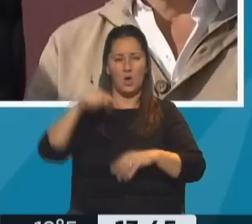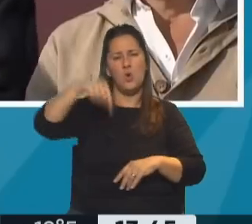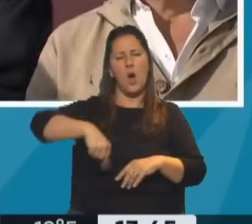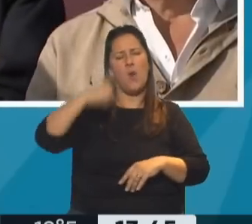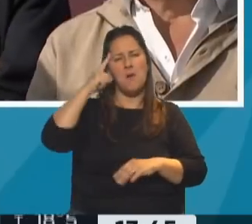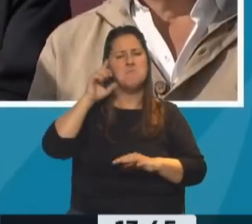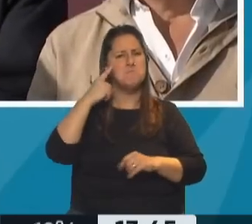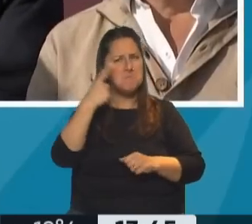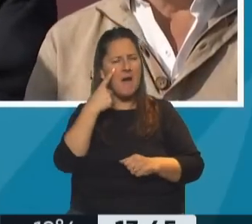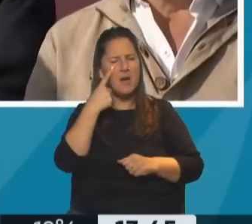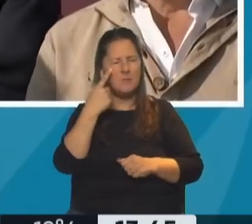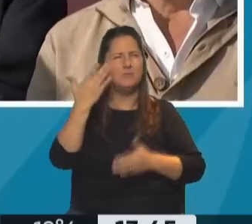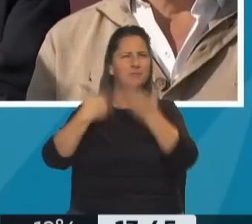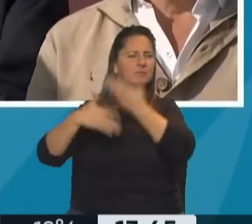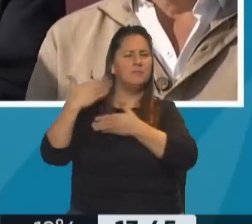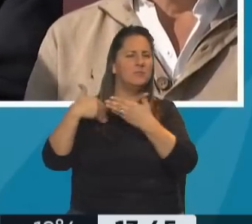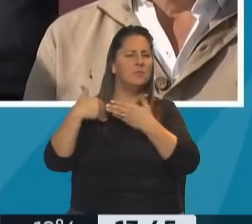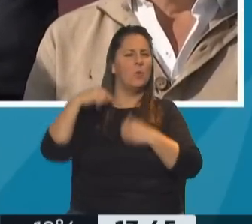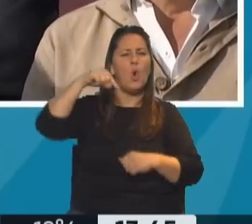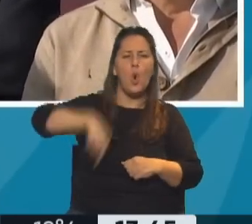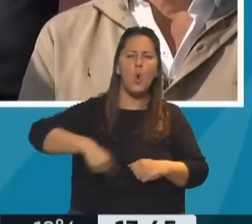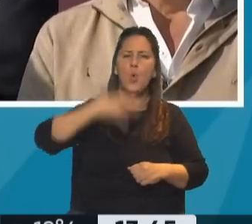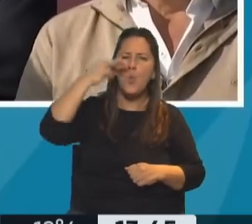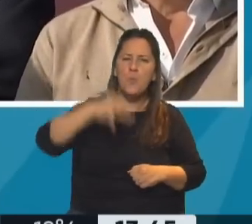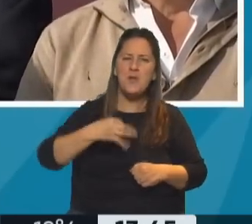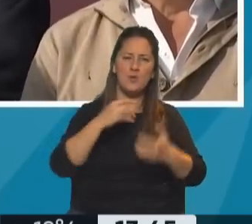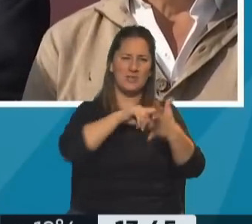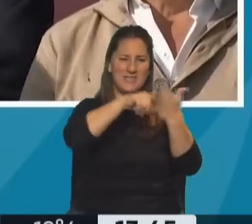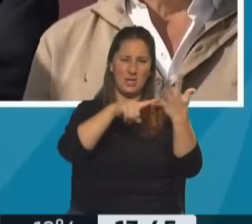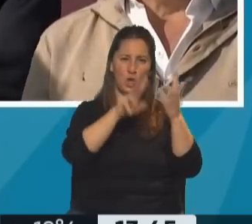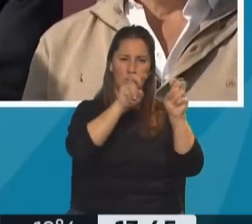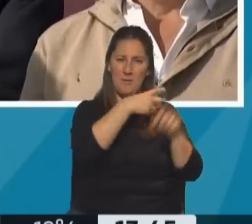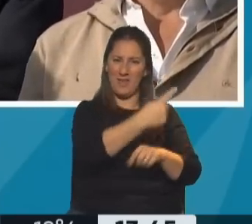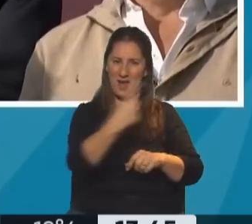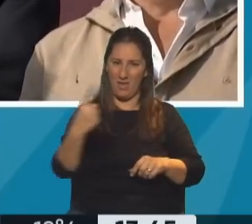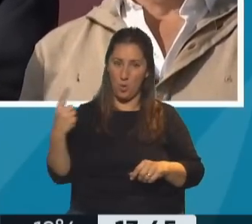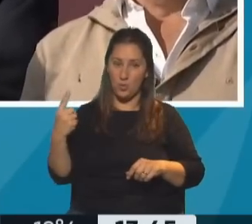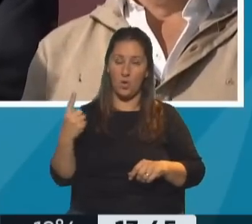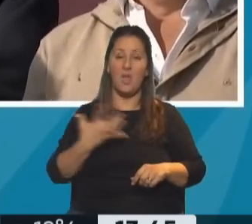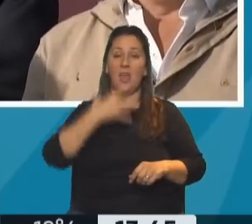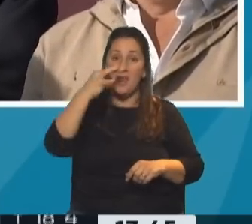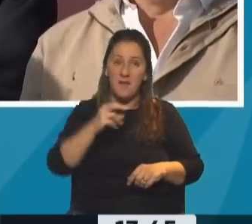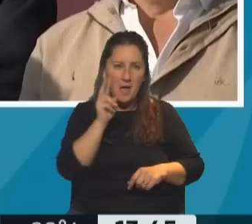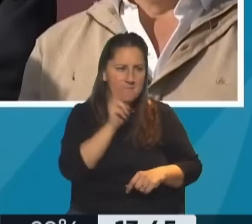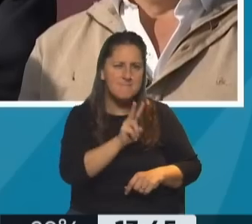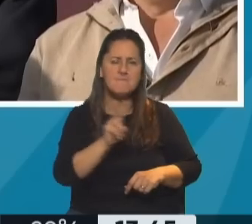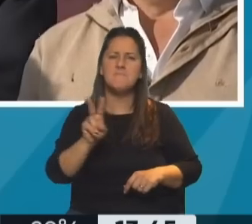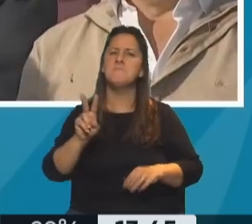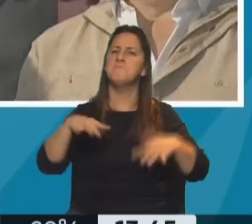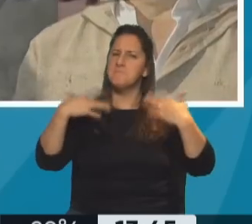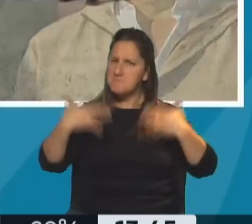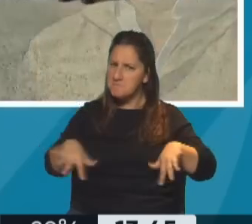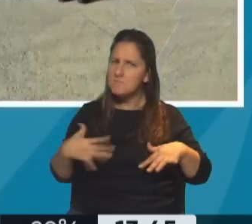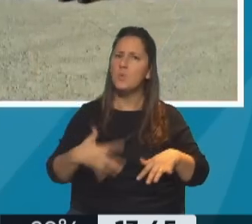revisando permanentemente a ver cómo estamos en el cumplimiento de esos 5 temas. Y la verdad veo con alegría que prácticamente